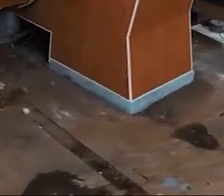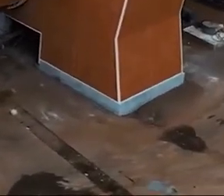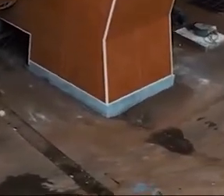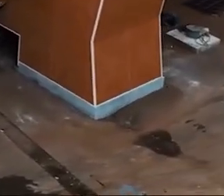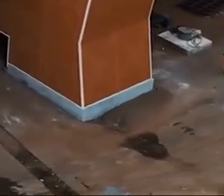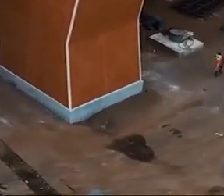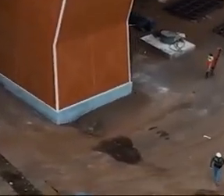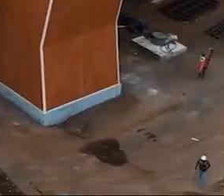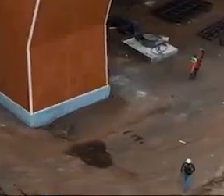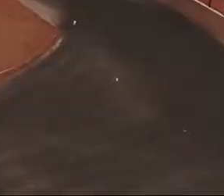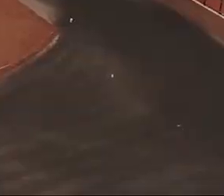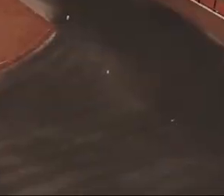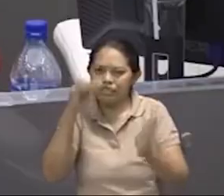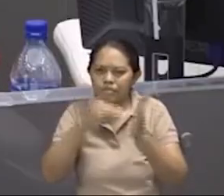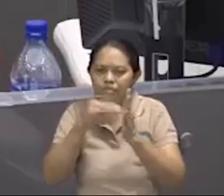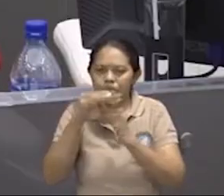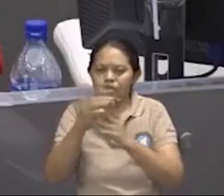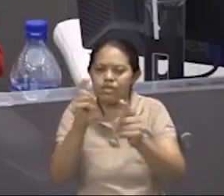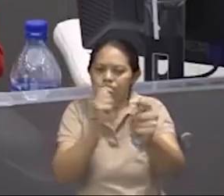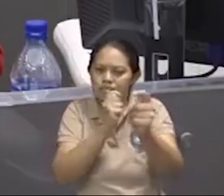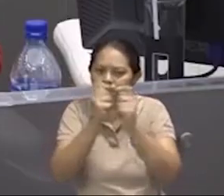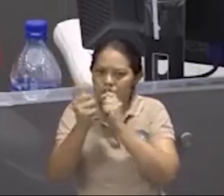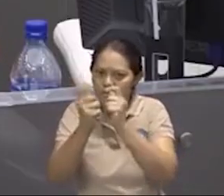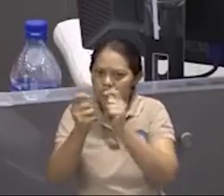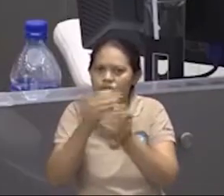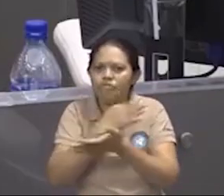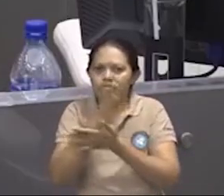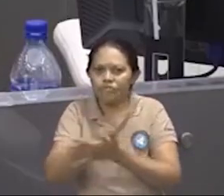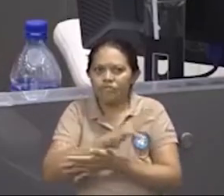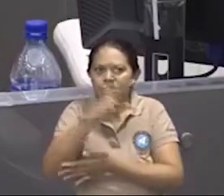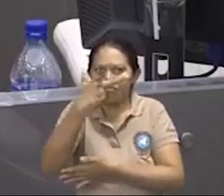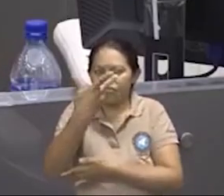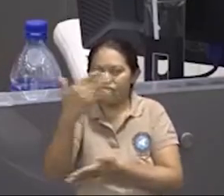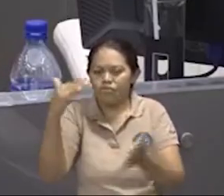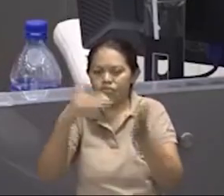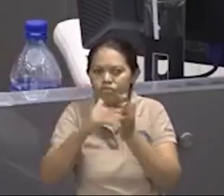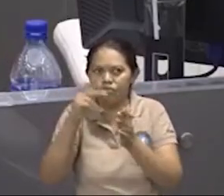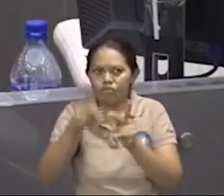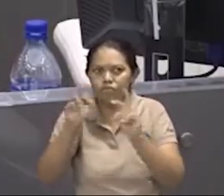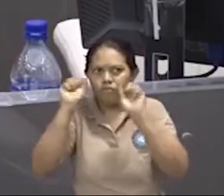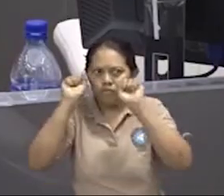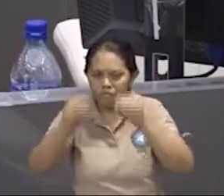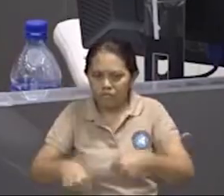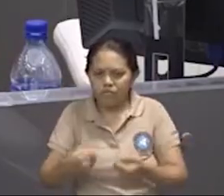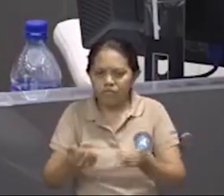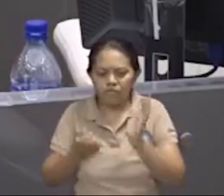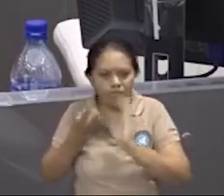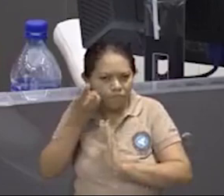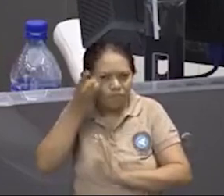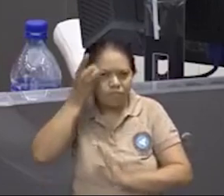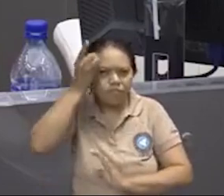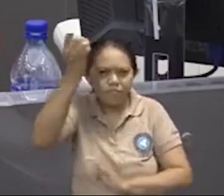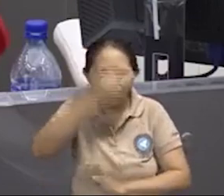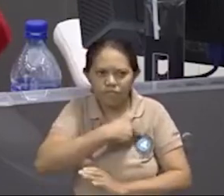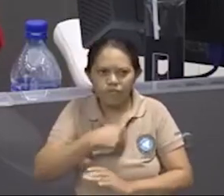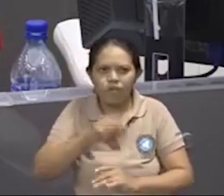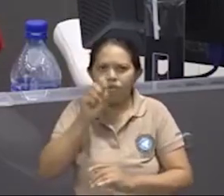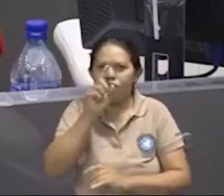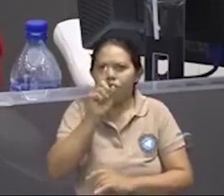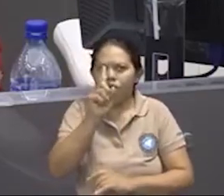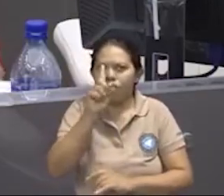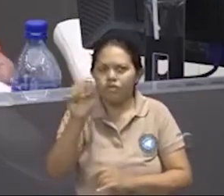monto de más de 15 millones de dólares, con capacidad para 8.100 personas, en el que podemos desarrollar al menos